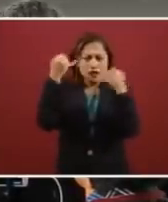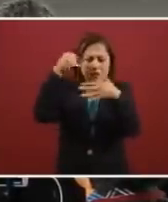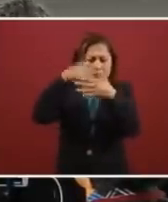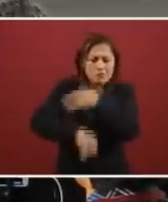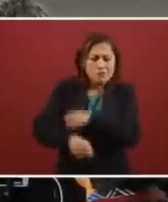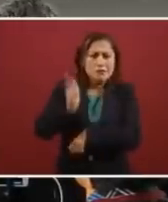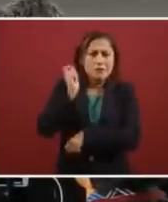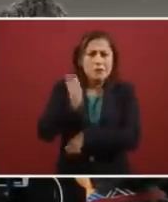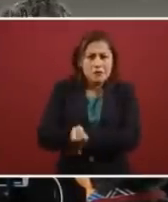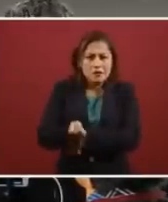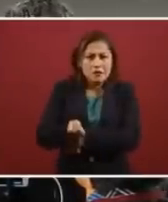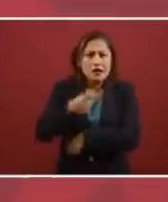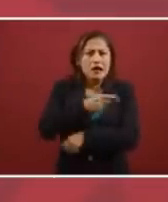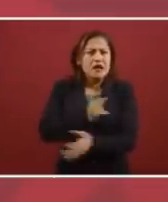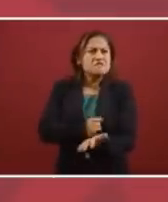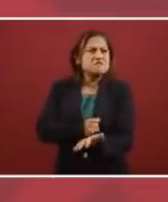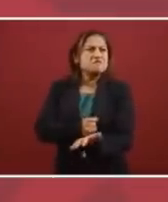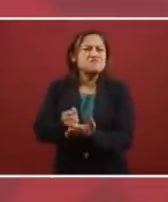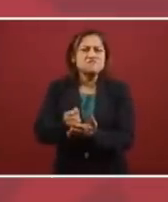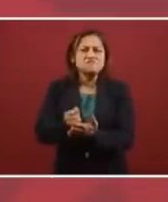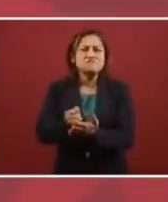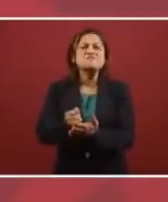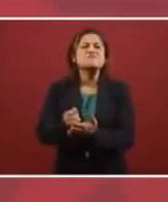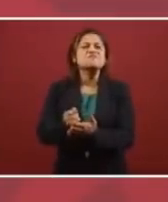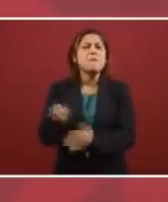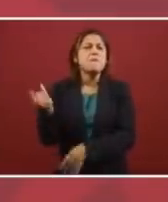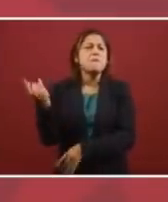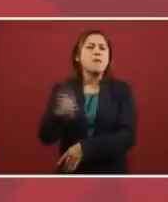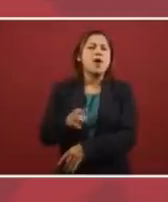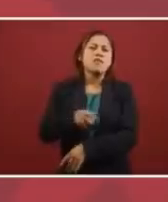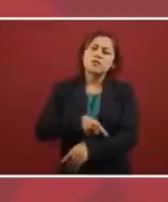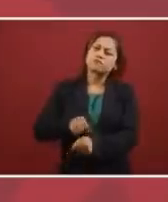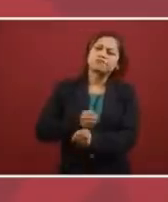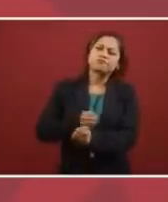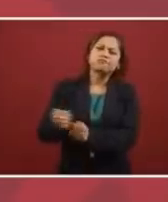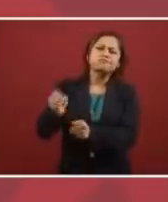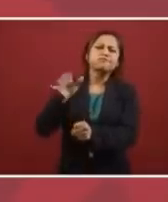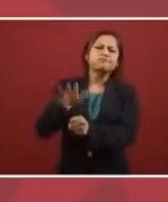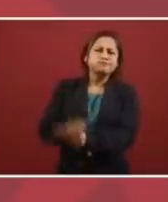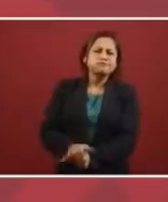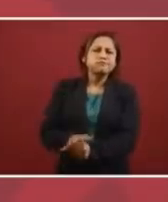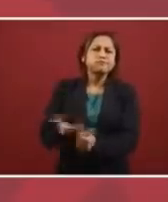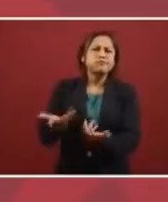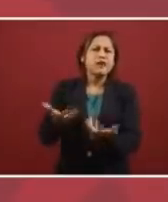convierte el país en un cementerio